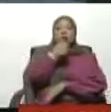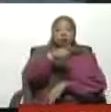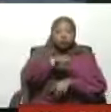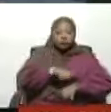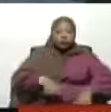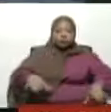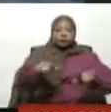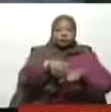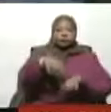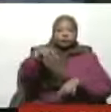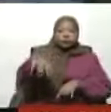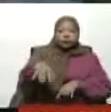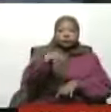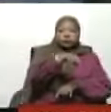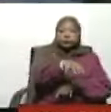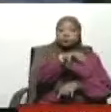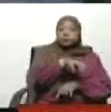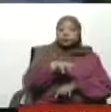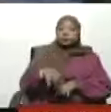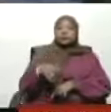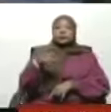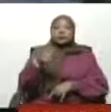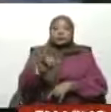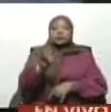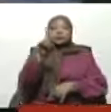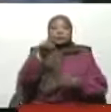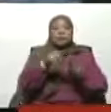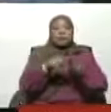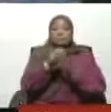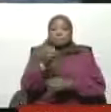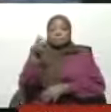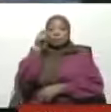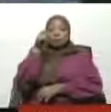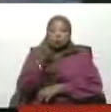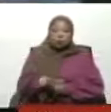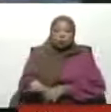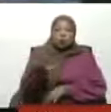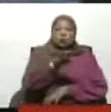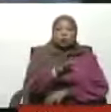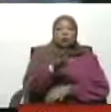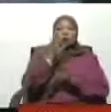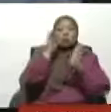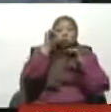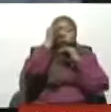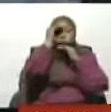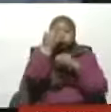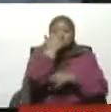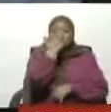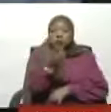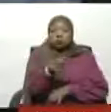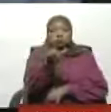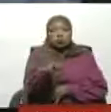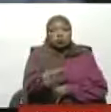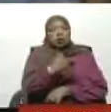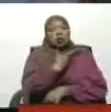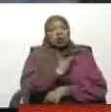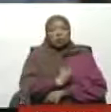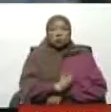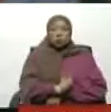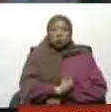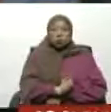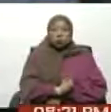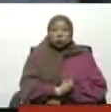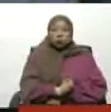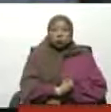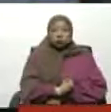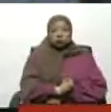capitales de los estados. Pero Venezuela tiene miles y miles de pueblos, donde a veces no llegamos, presidente. Y la gente siente una